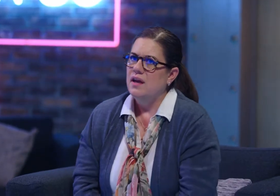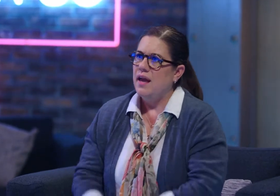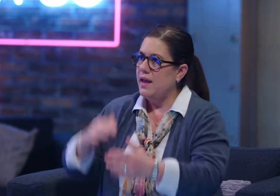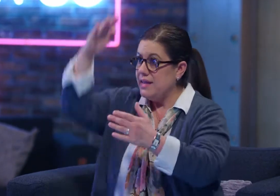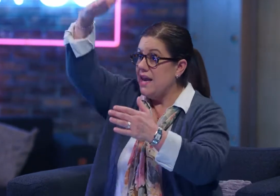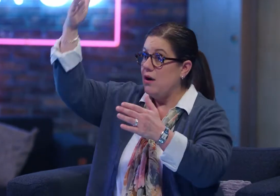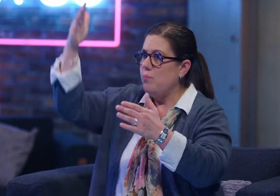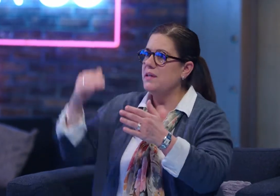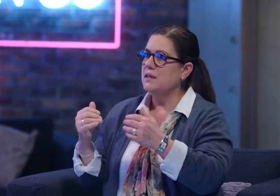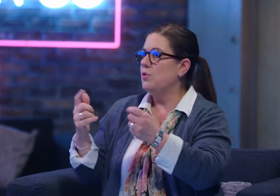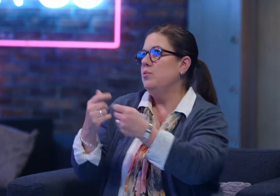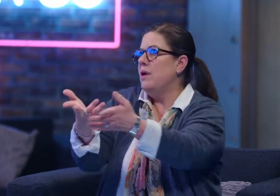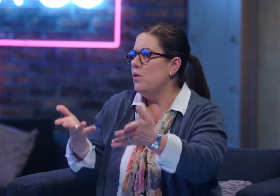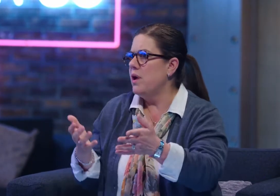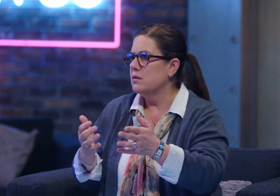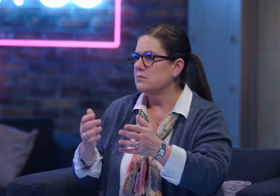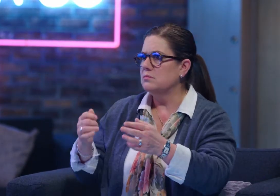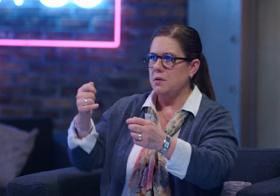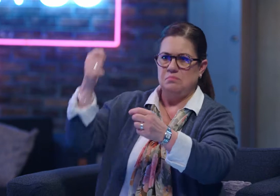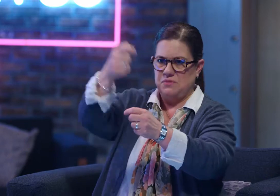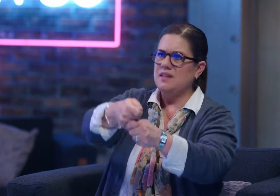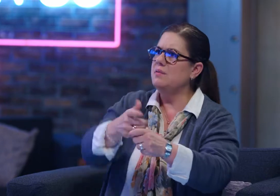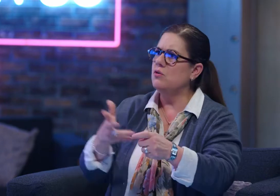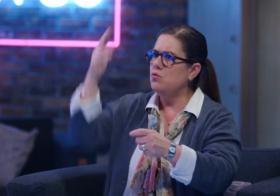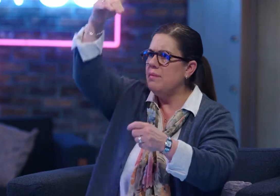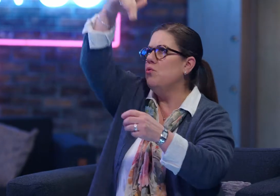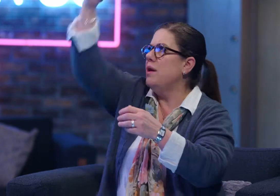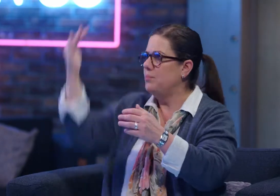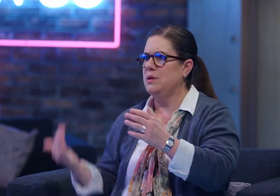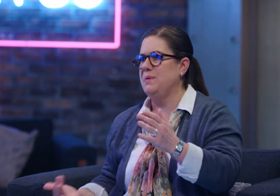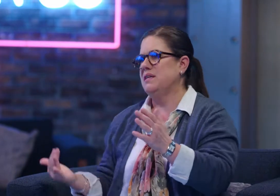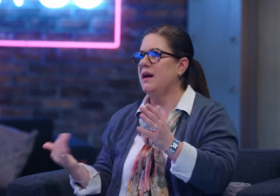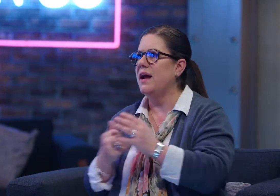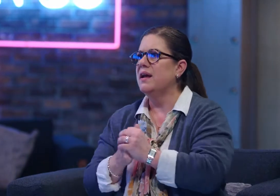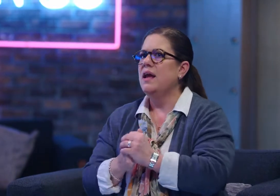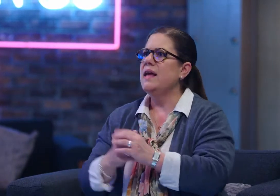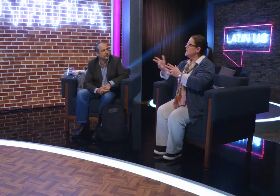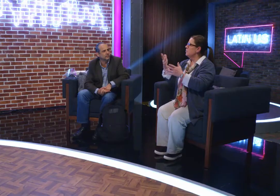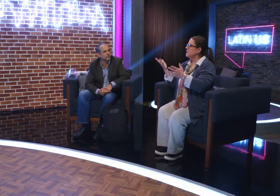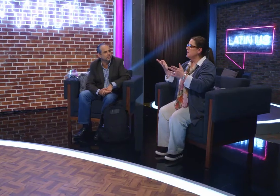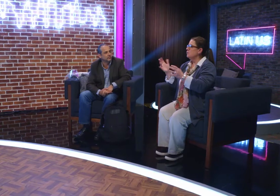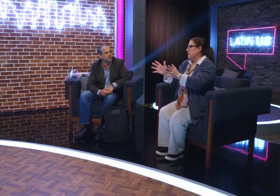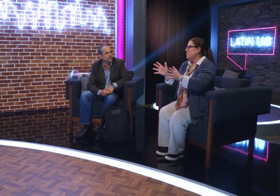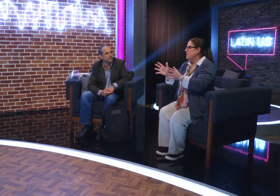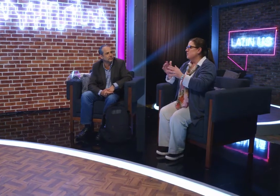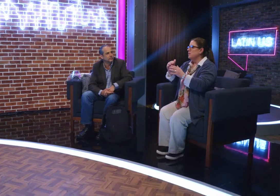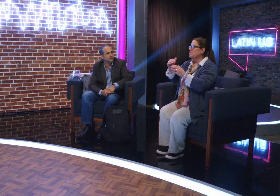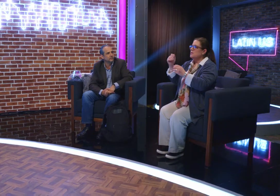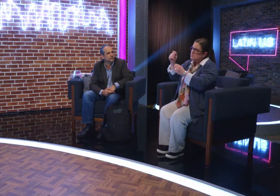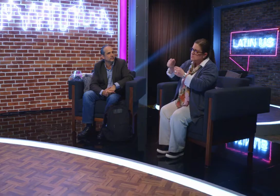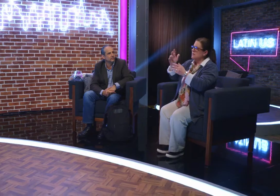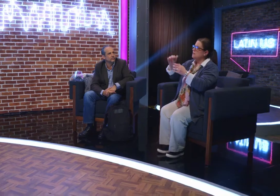Entonces, ese algo puede ser, por ejemplo, una vacuna. Se interviene con una vacuna, pues empieza a bajar. Ese algo puede ser un